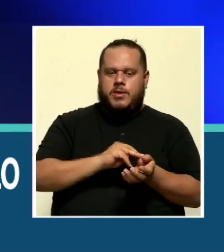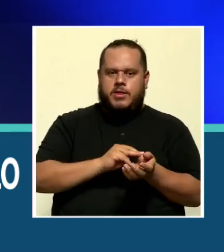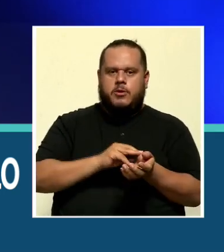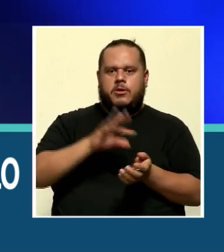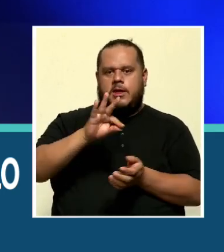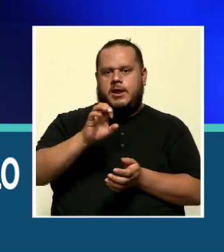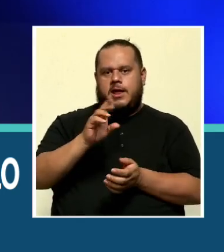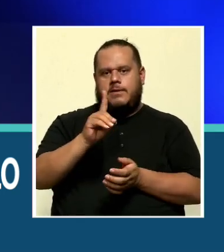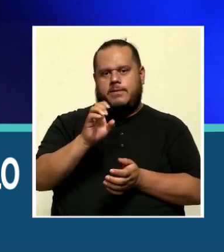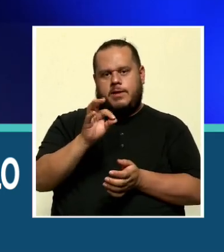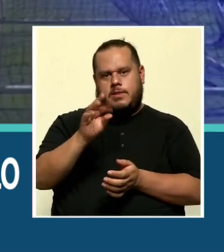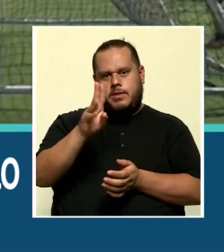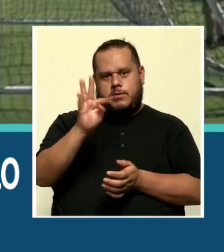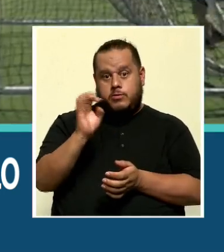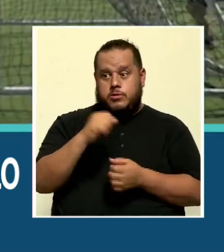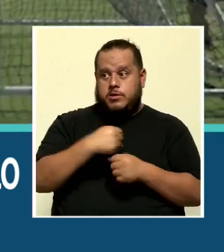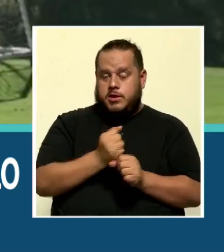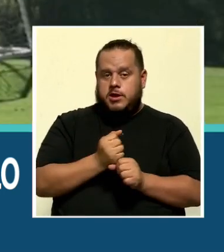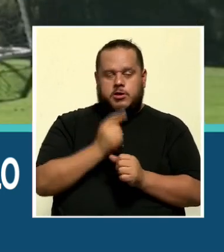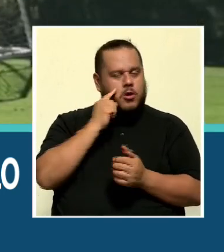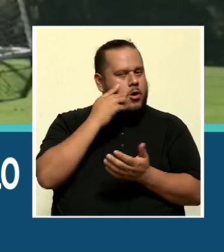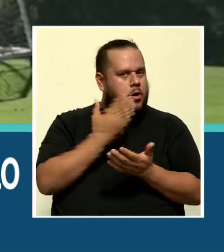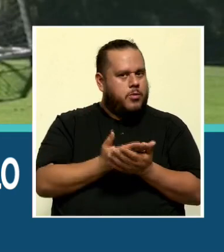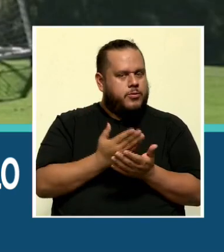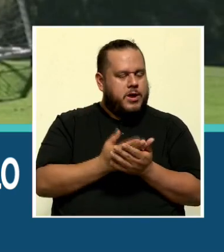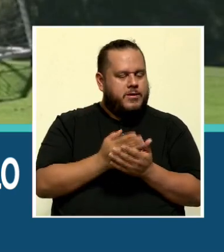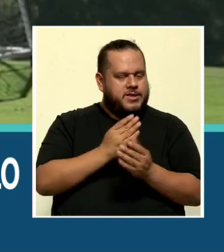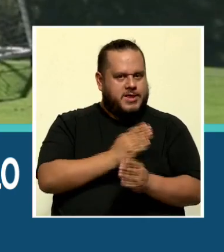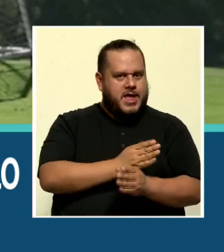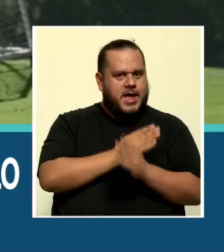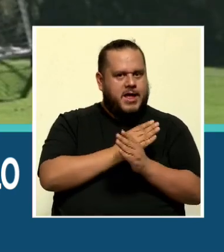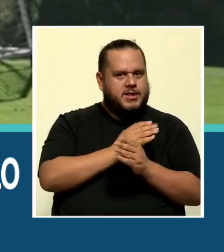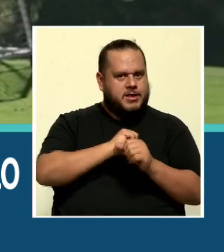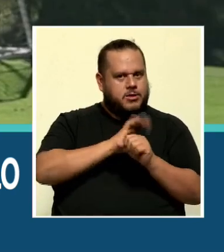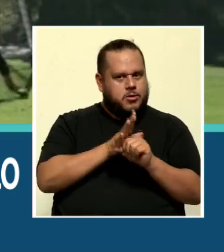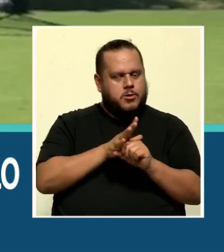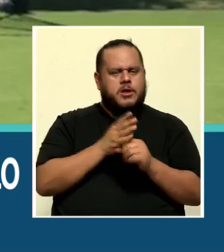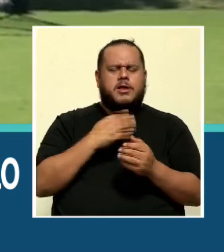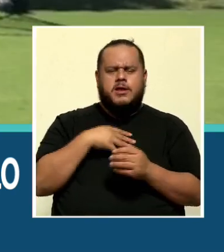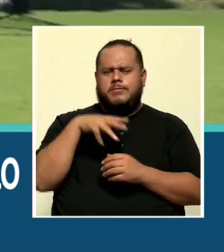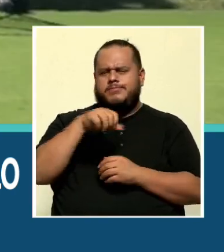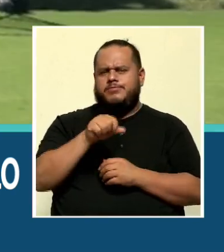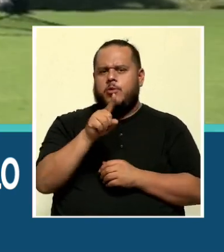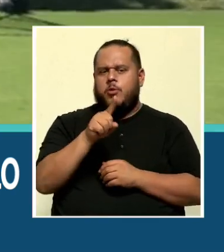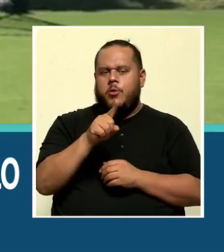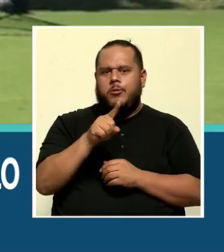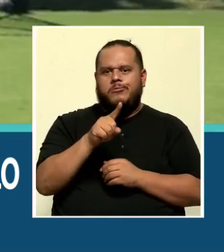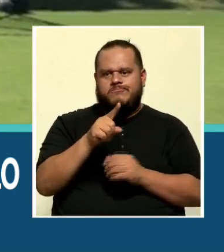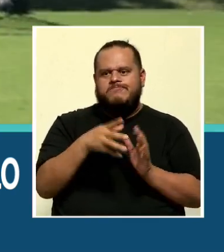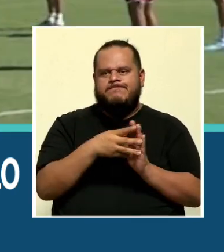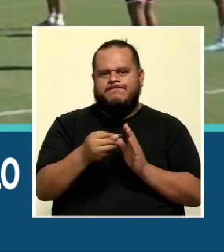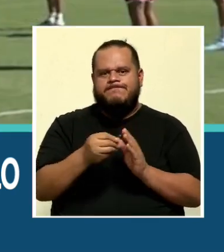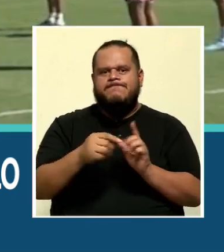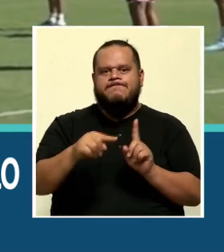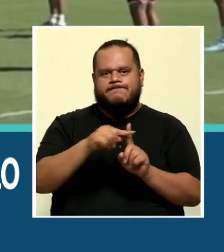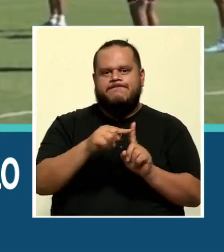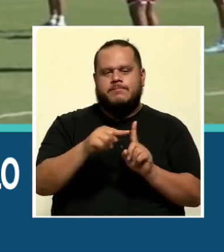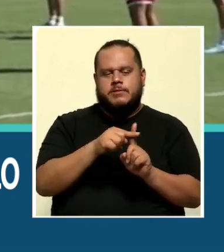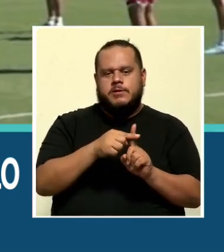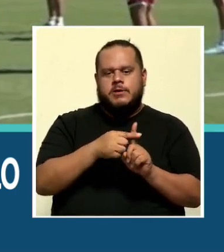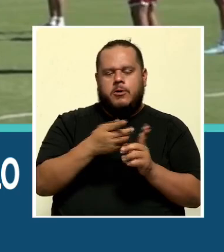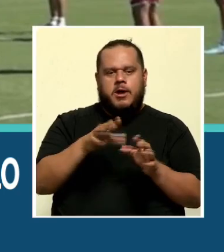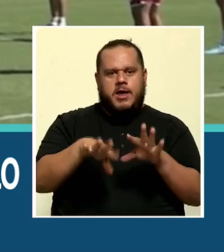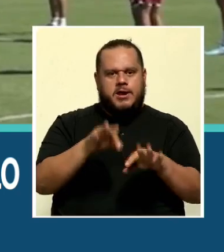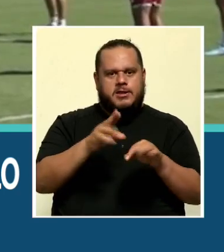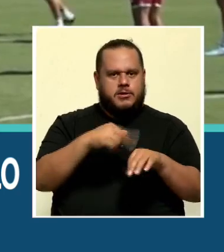de Fútbol realizó pruebas de antígenos que detectaron un caso positivo de COVID-19 en la tricolor.